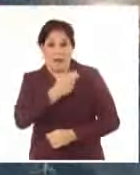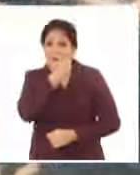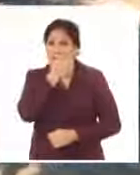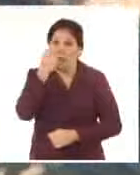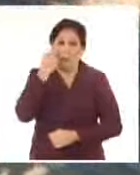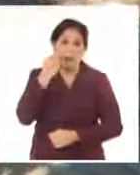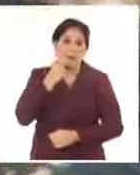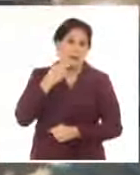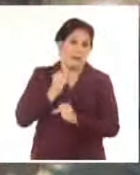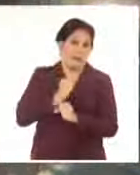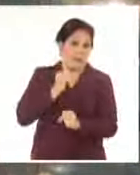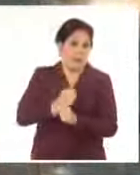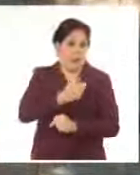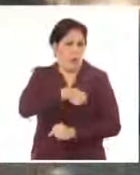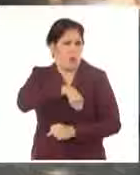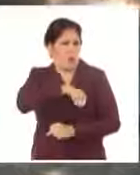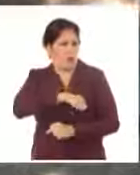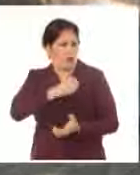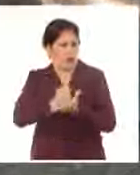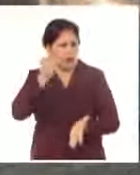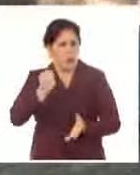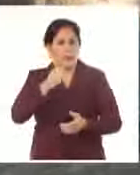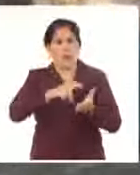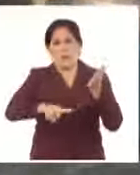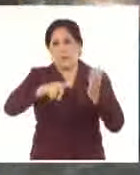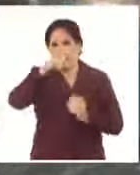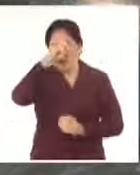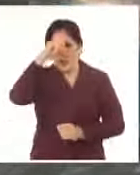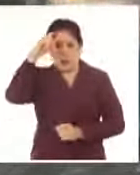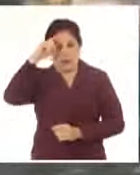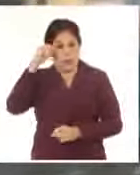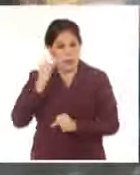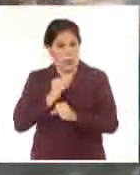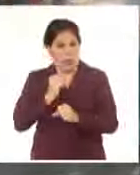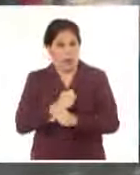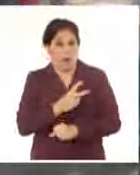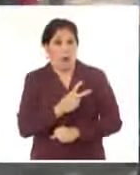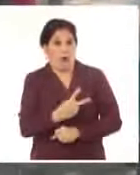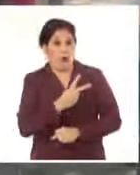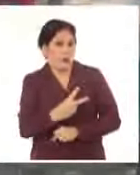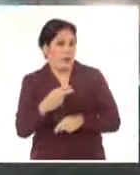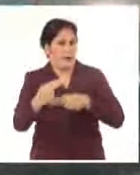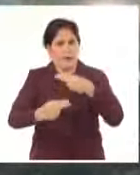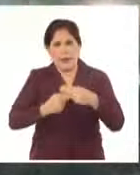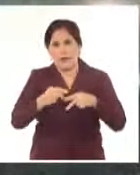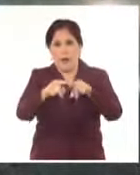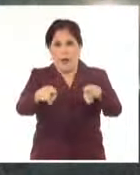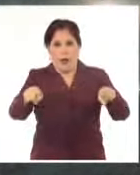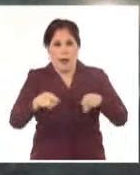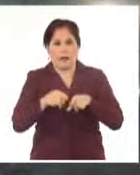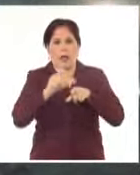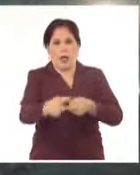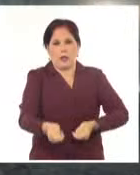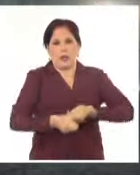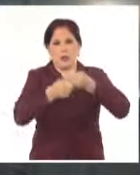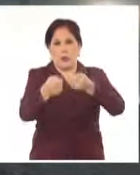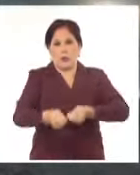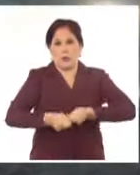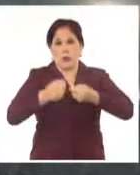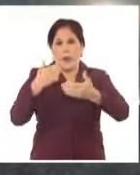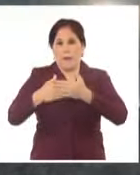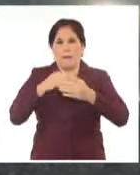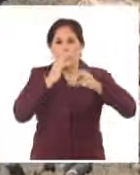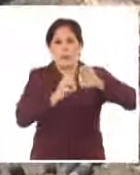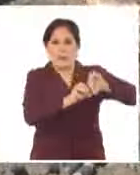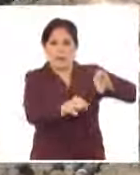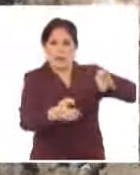y el pueblo cubano se ratificó en Santi Spíritus durante un trabajo voluntario realizado en áreas agrícolas de la empresa agroindustrial azucarera